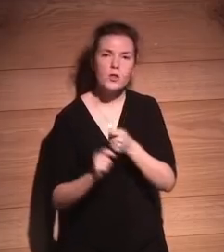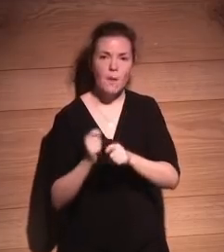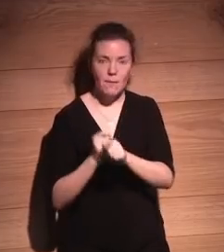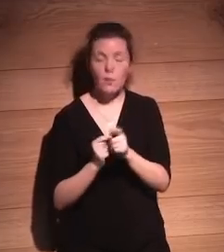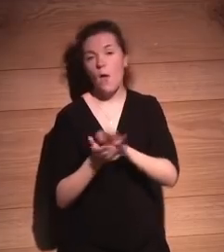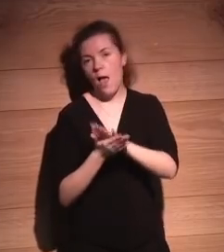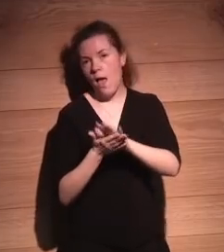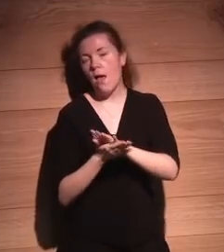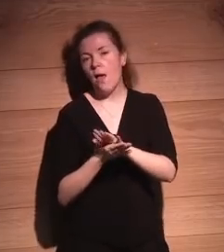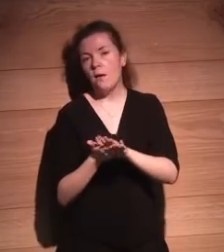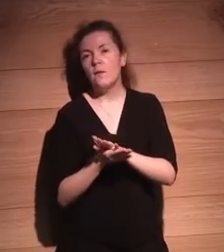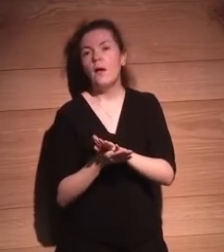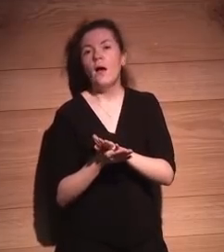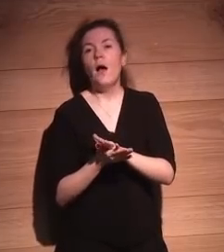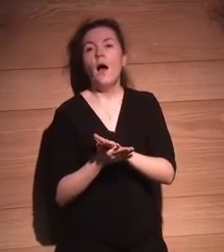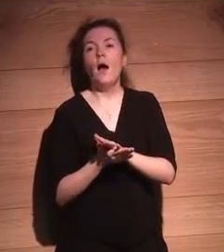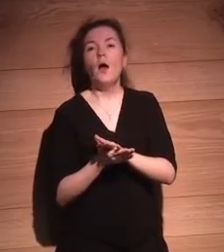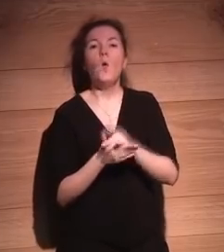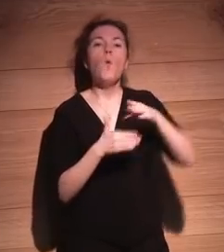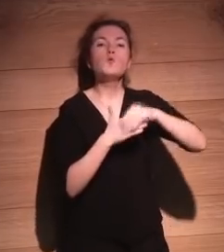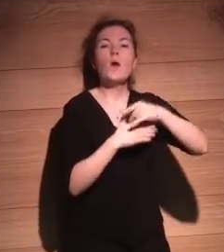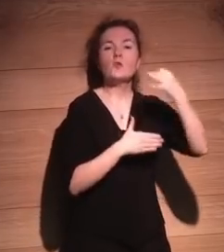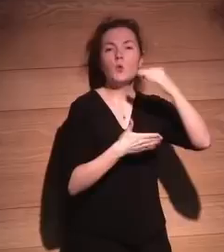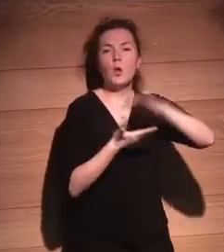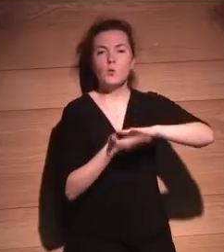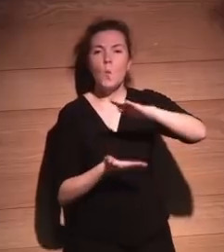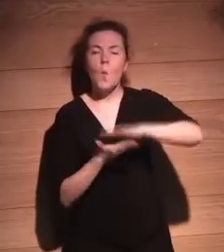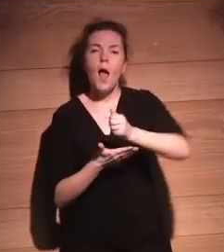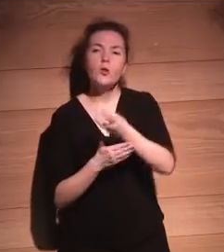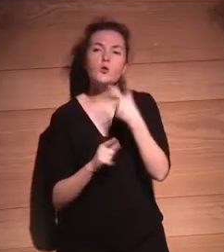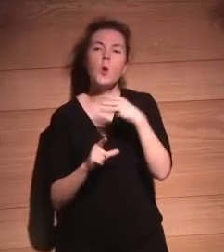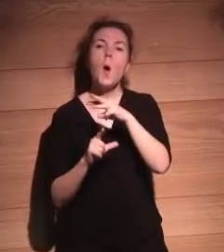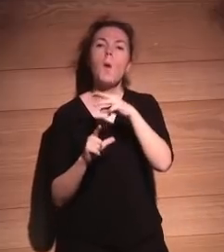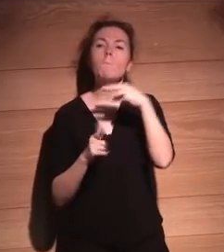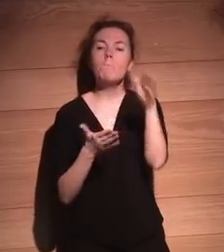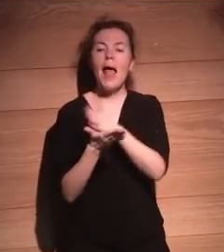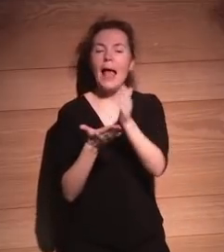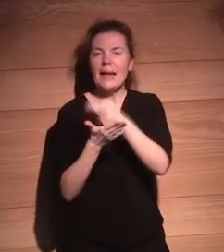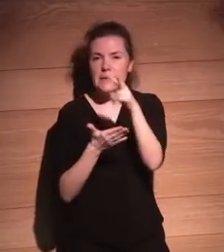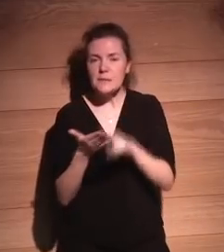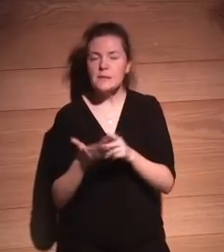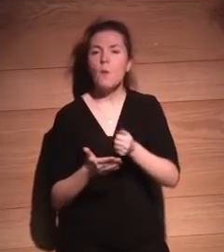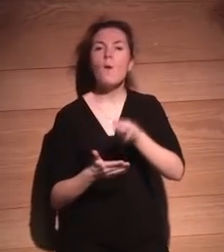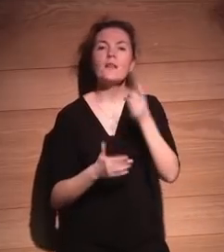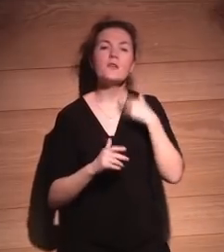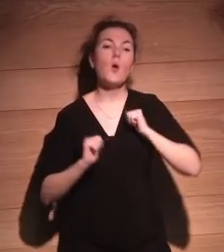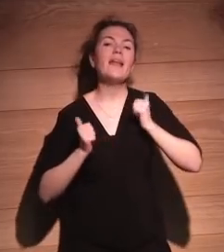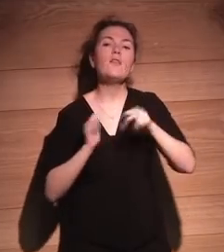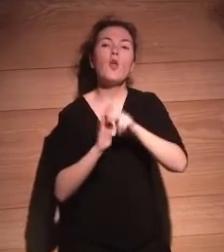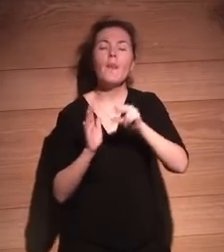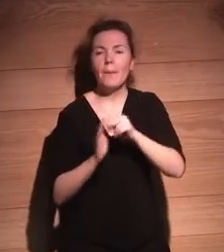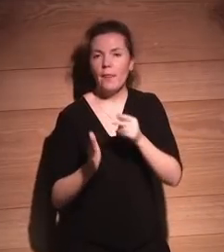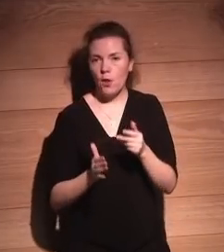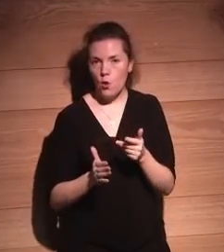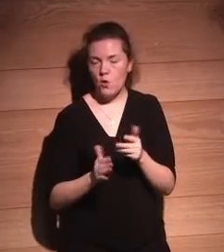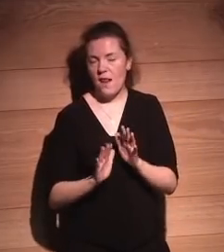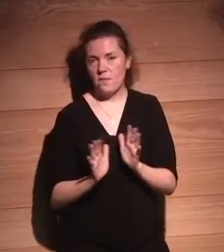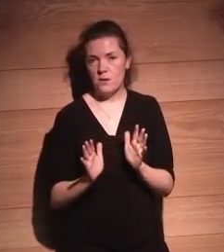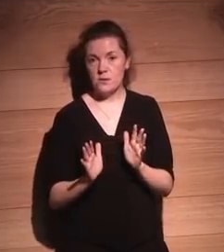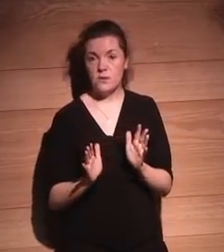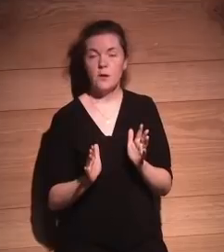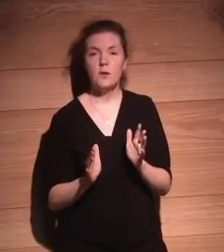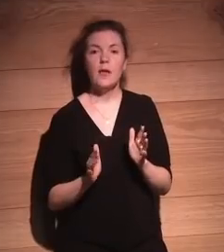se habla de volumen de usuarios únicos, volumen de páginas vistas, volúmenes de inicios de vídeo, y